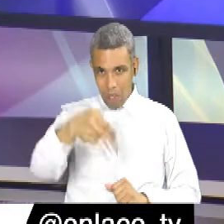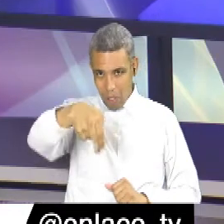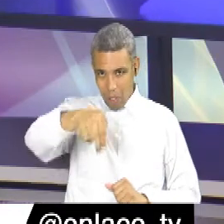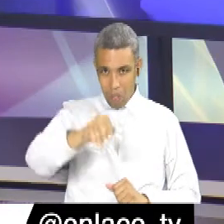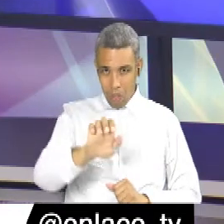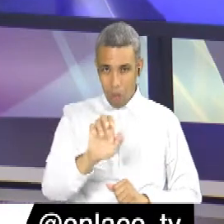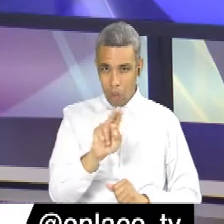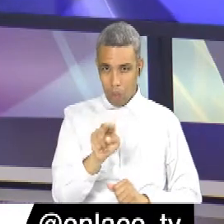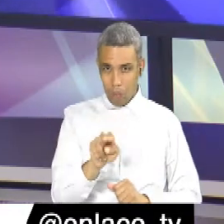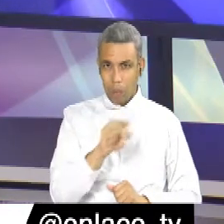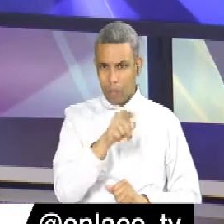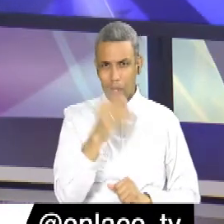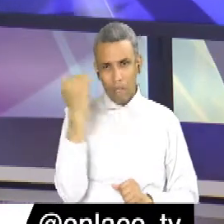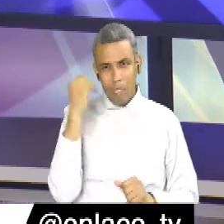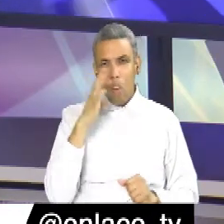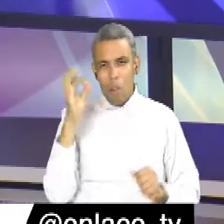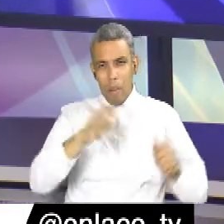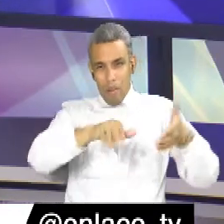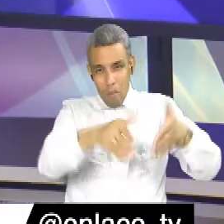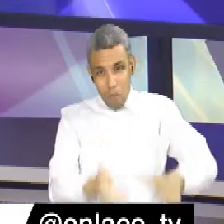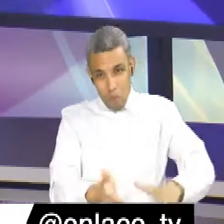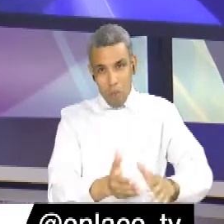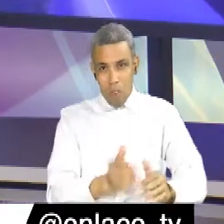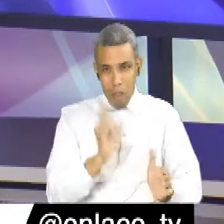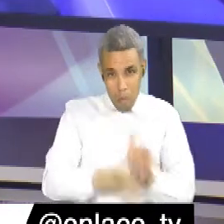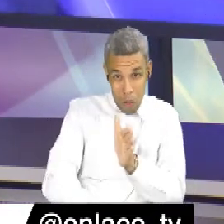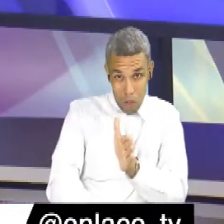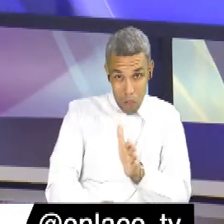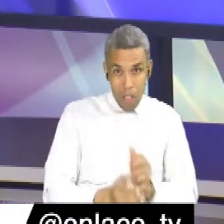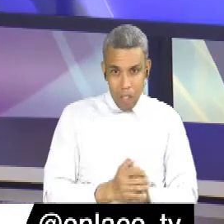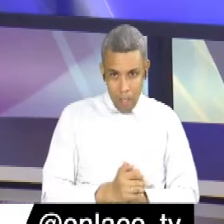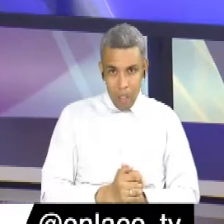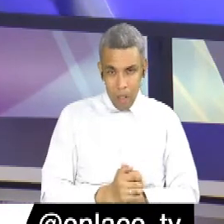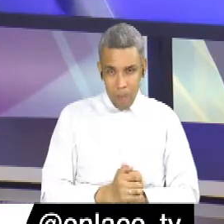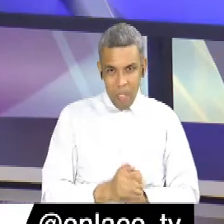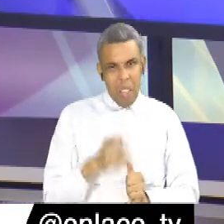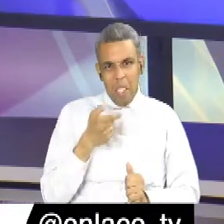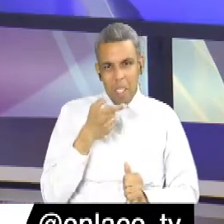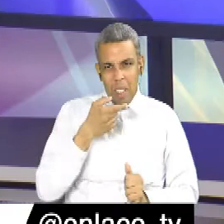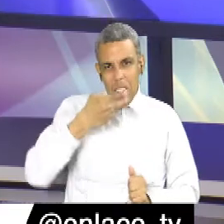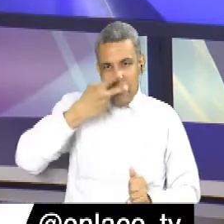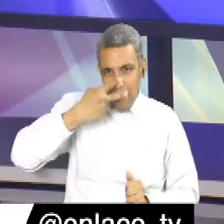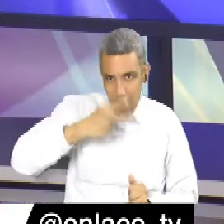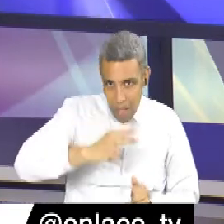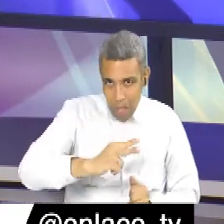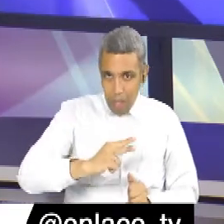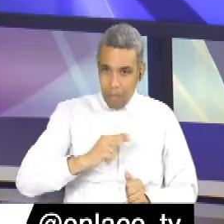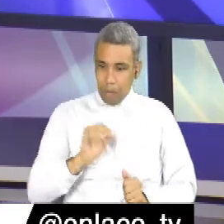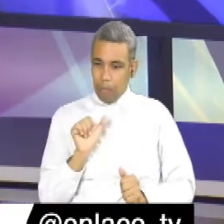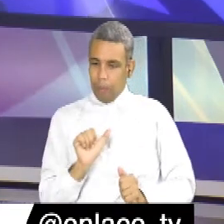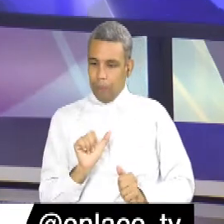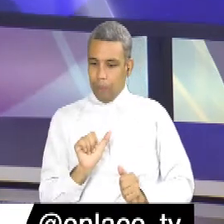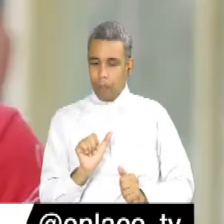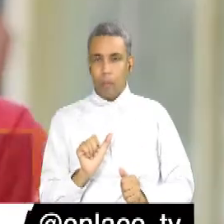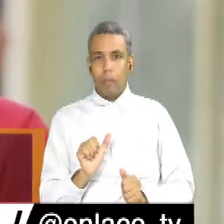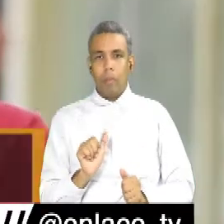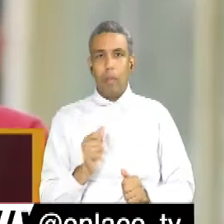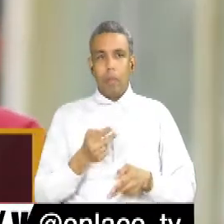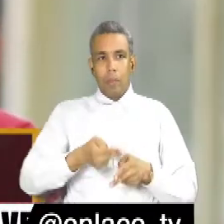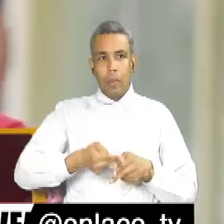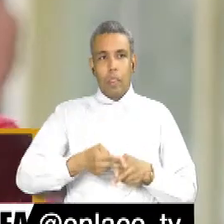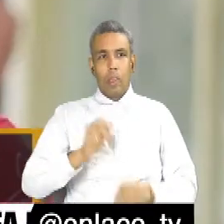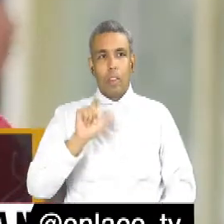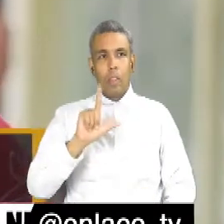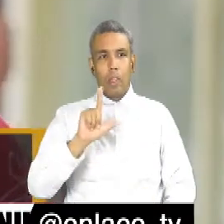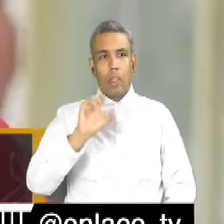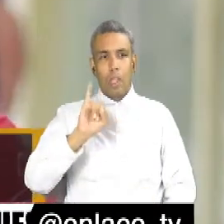ante la libertad de David Ravelo Crespo, sindicado de ser el autor intelectual de este homicidio. Él es solo